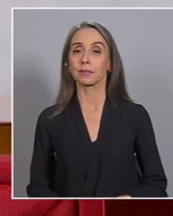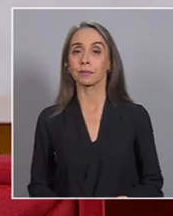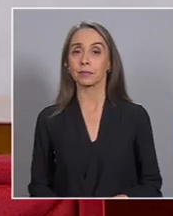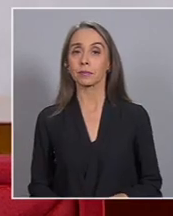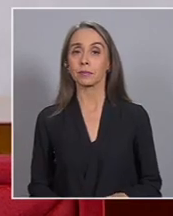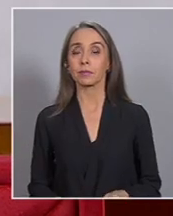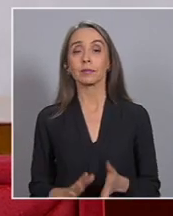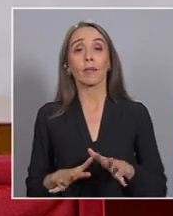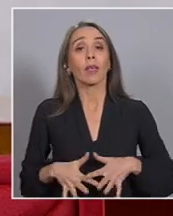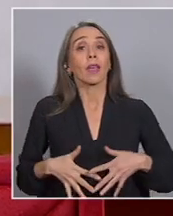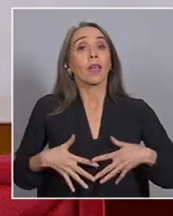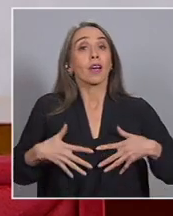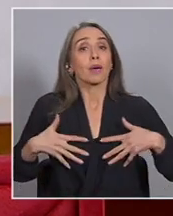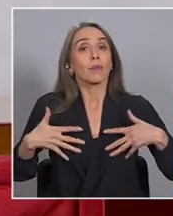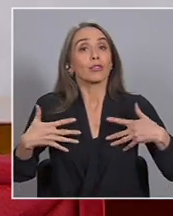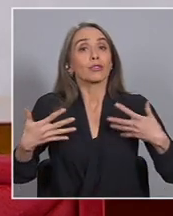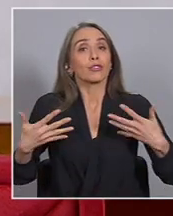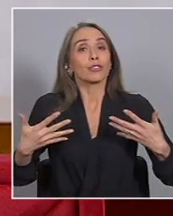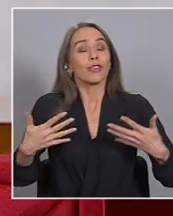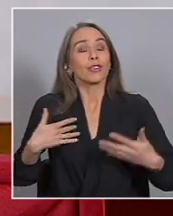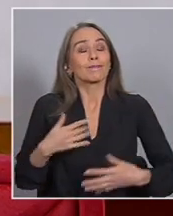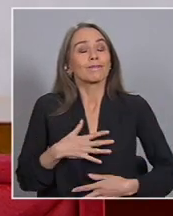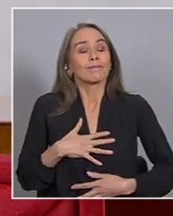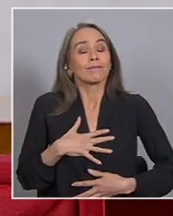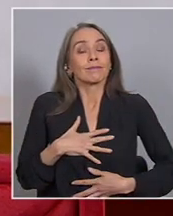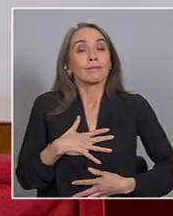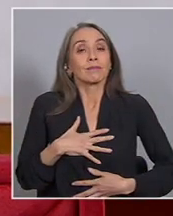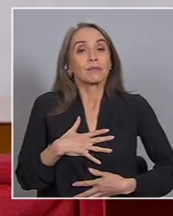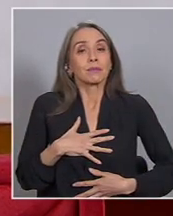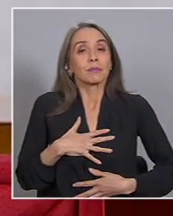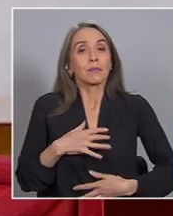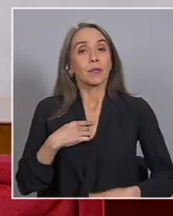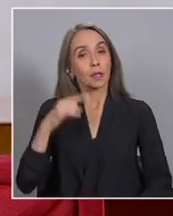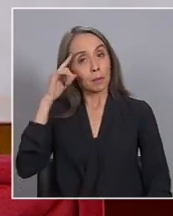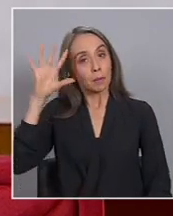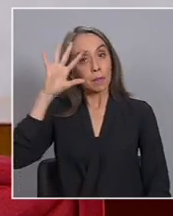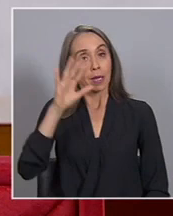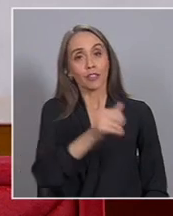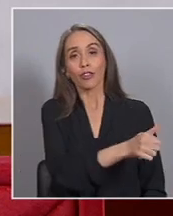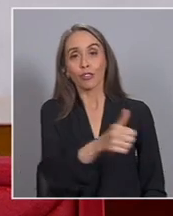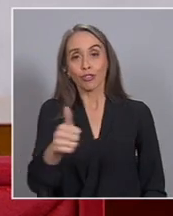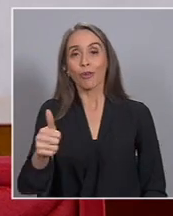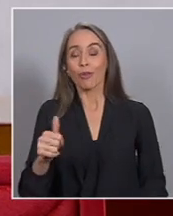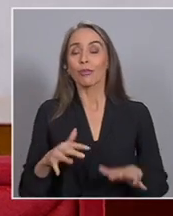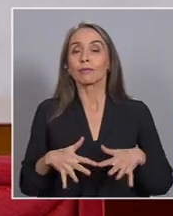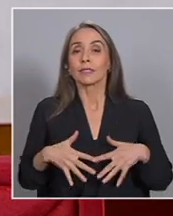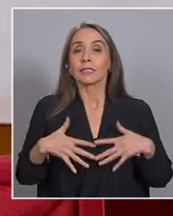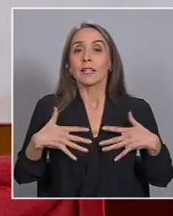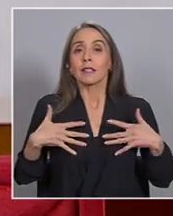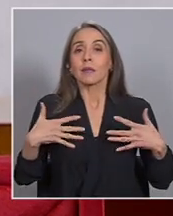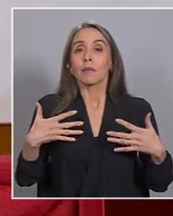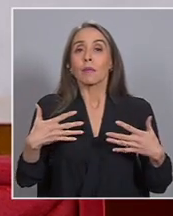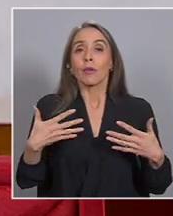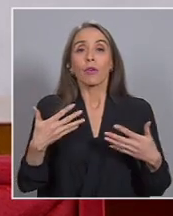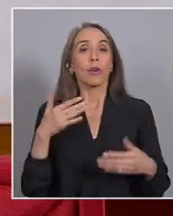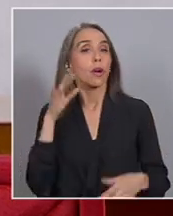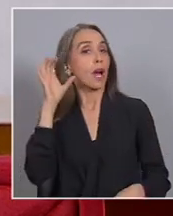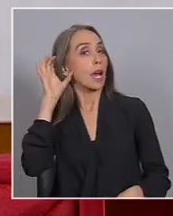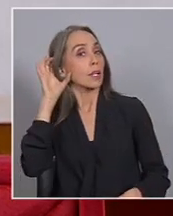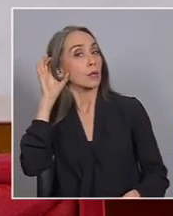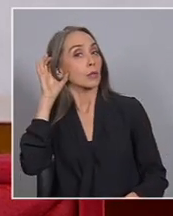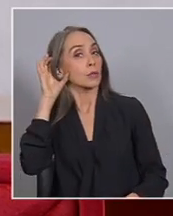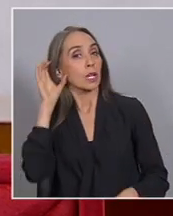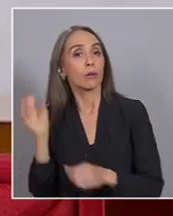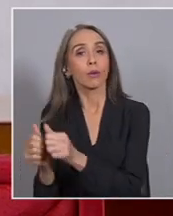qué emoción siento y me imagino sentimos cuando escuchamos cantar